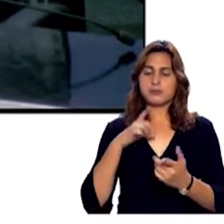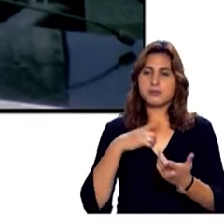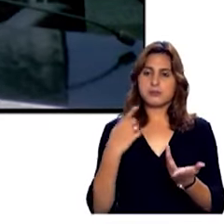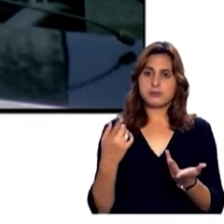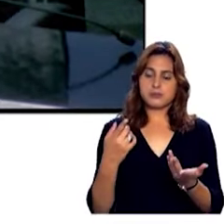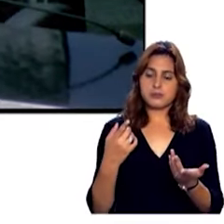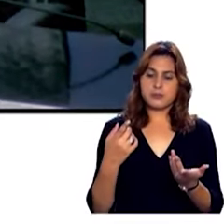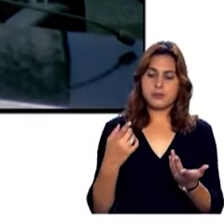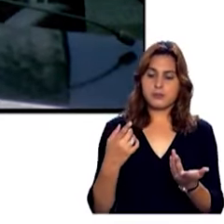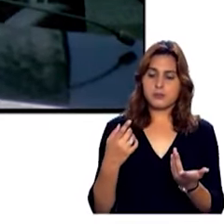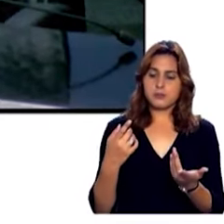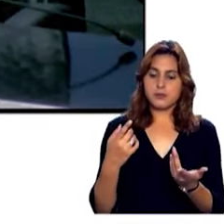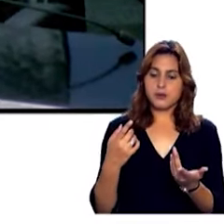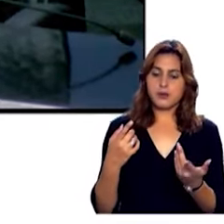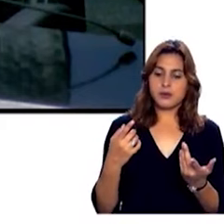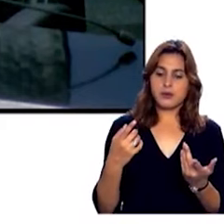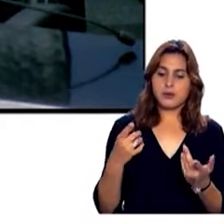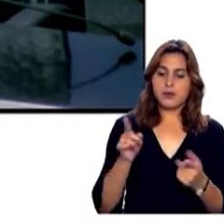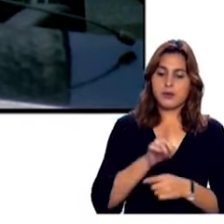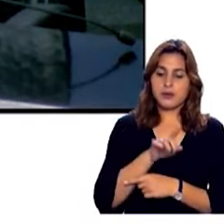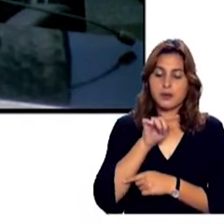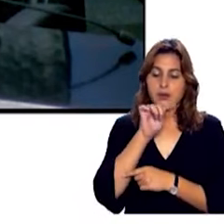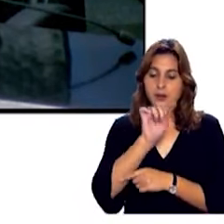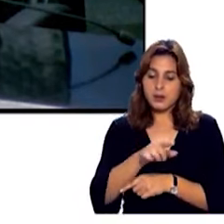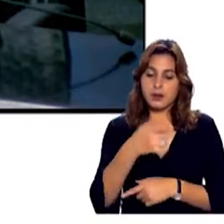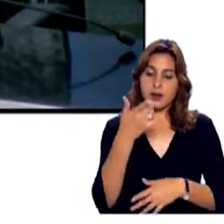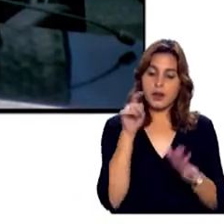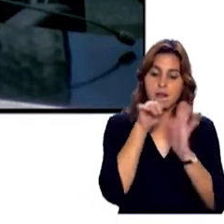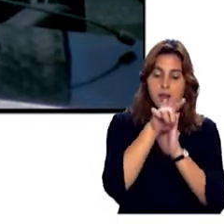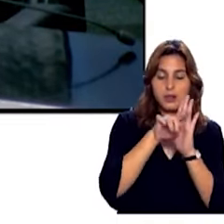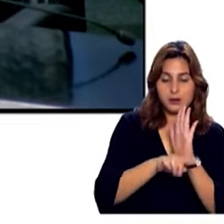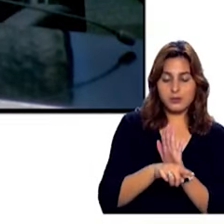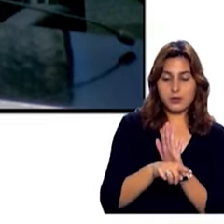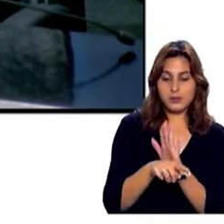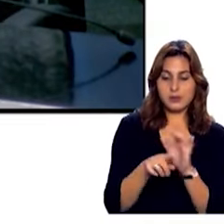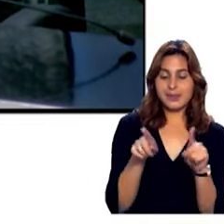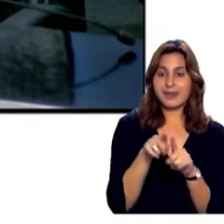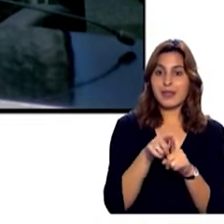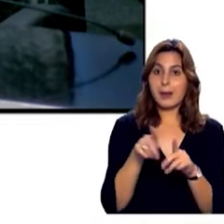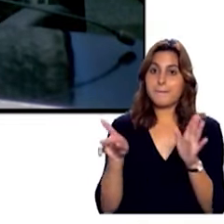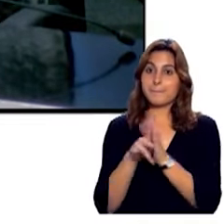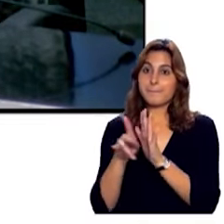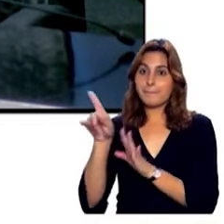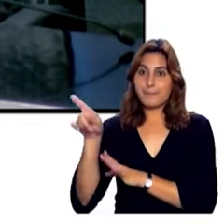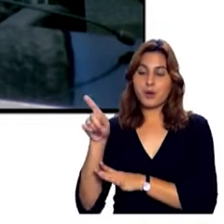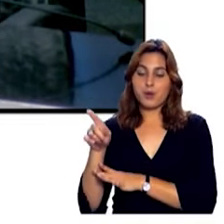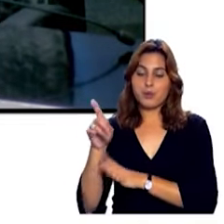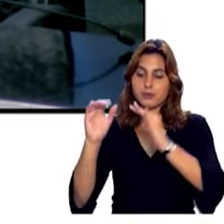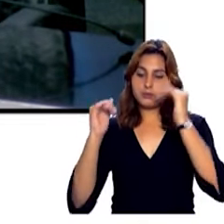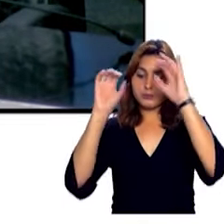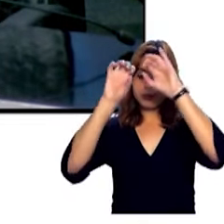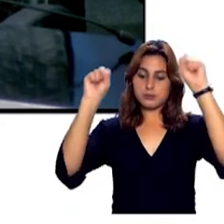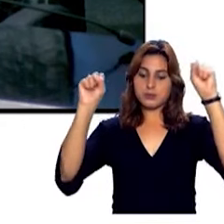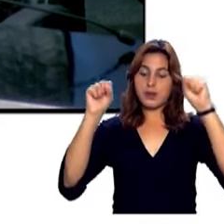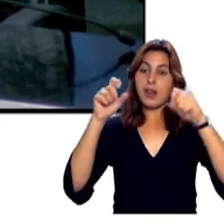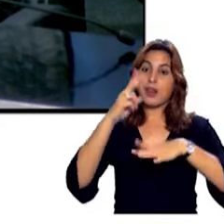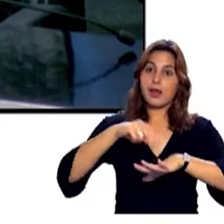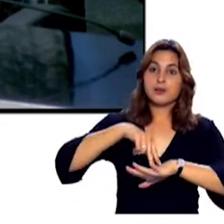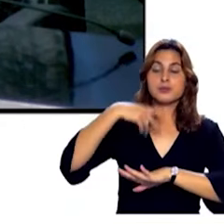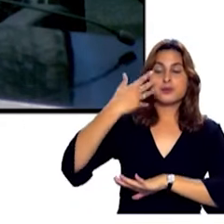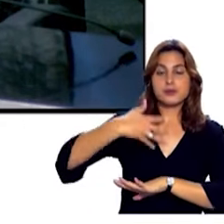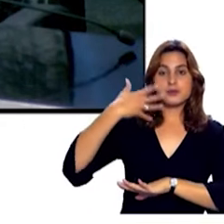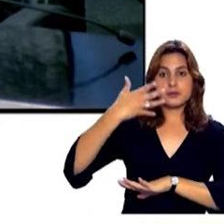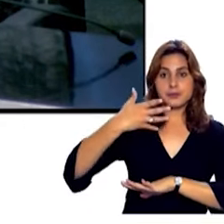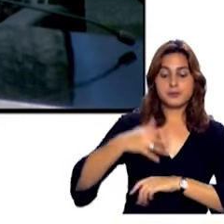sala penal limitar tanto exposi oral la re en casos que haya Vista pblica normalmente a